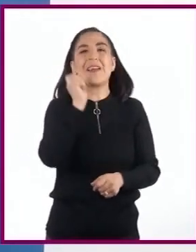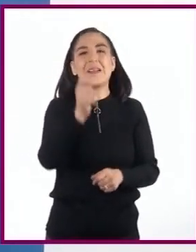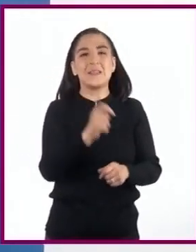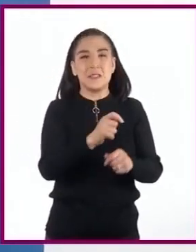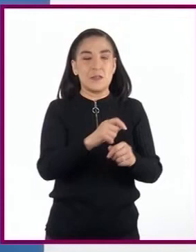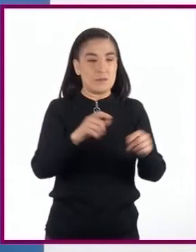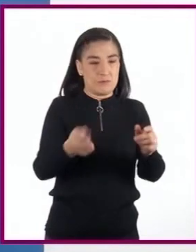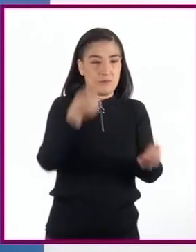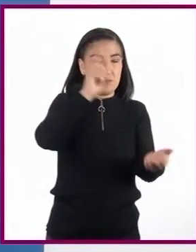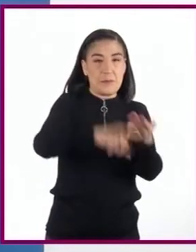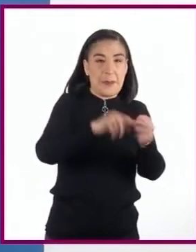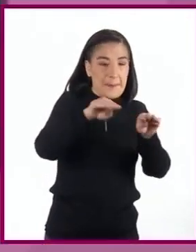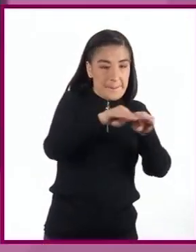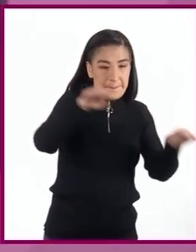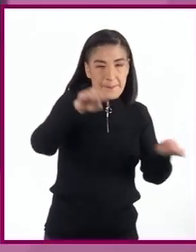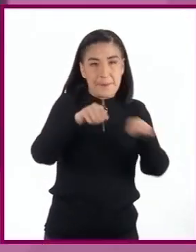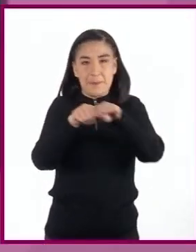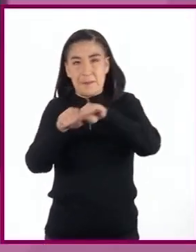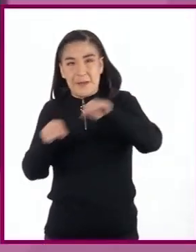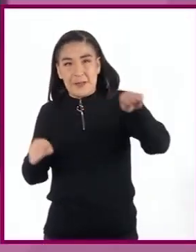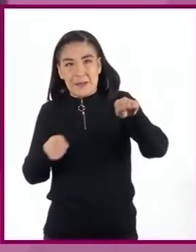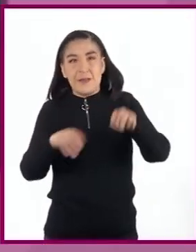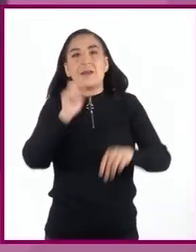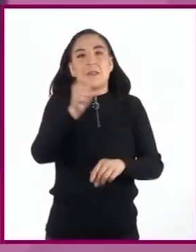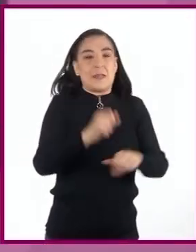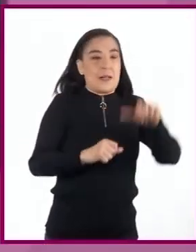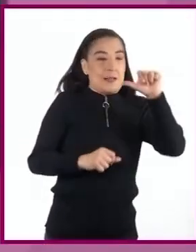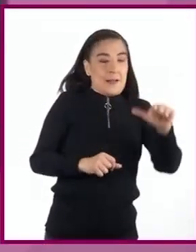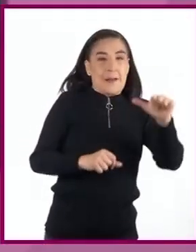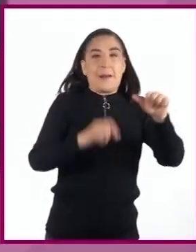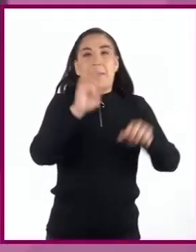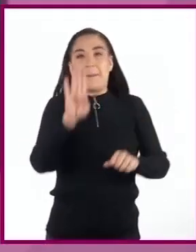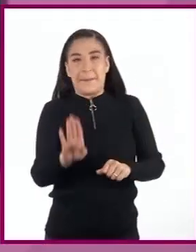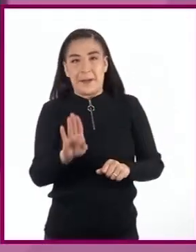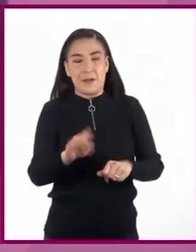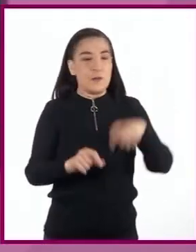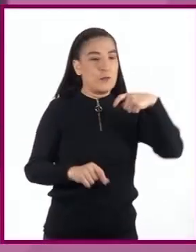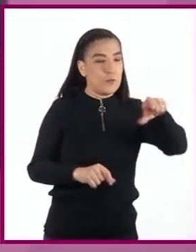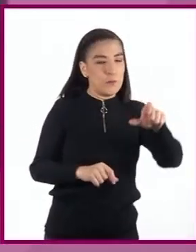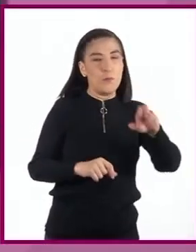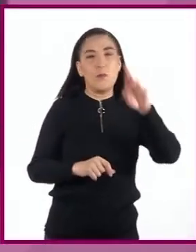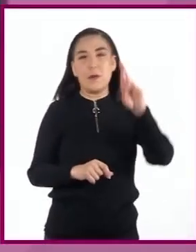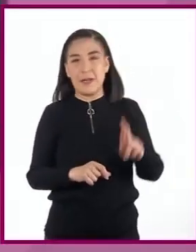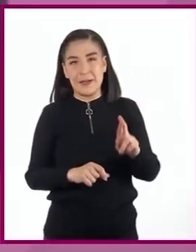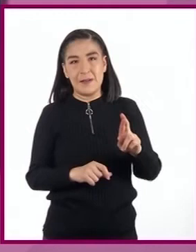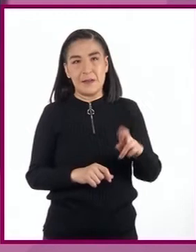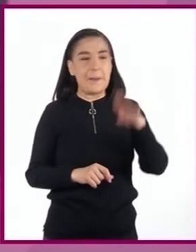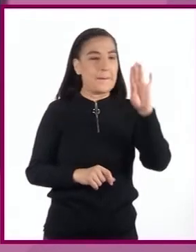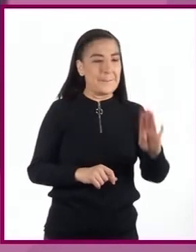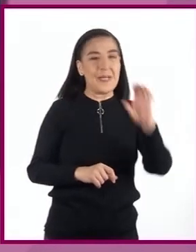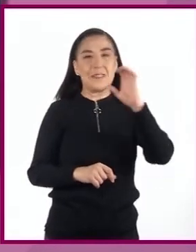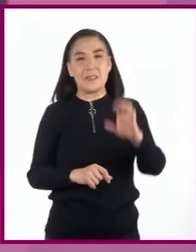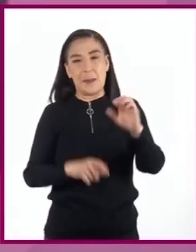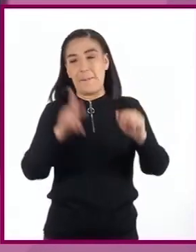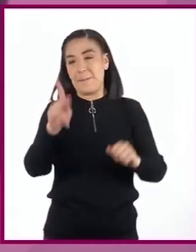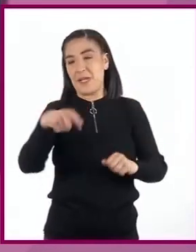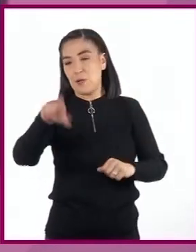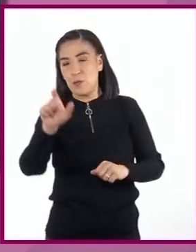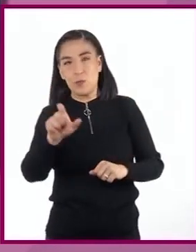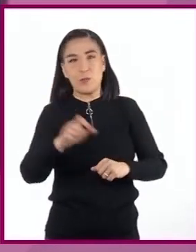longitud de los lados correspondientes, tanto AB y QR, como BC y